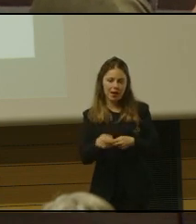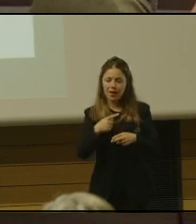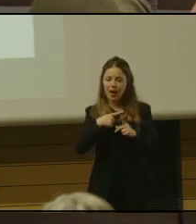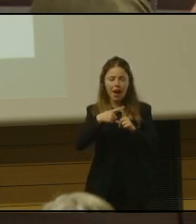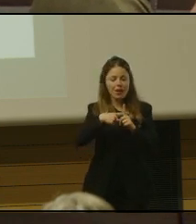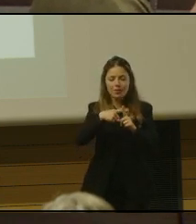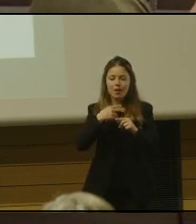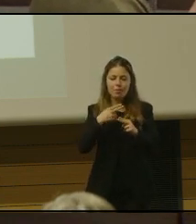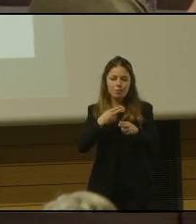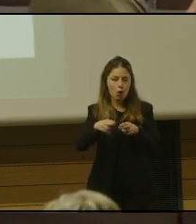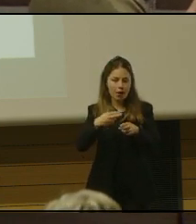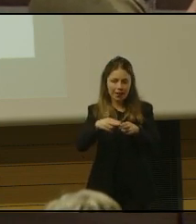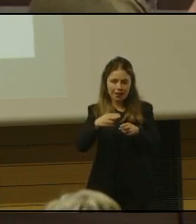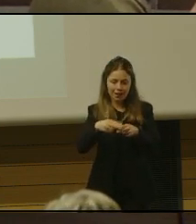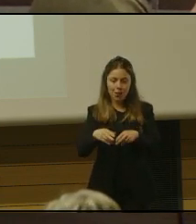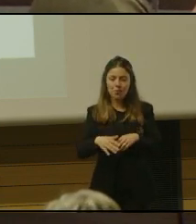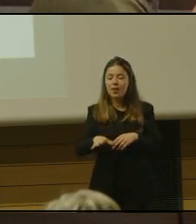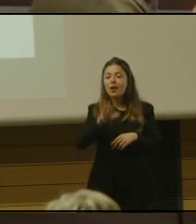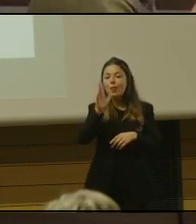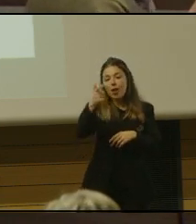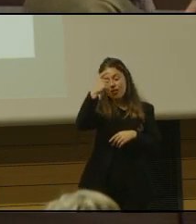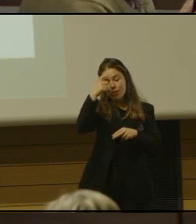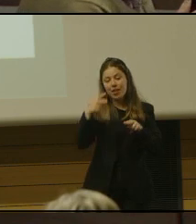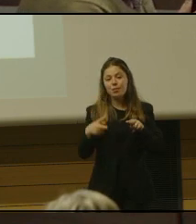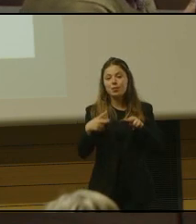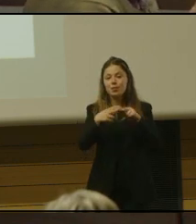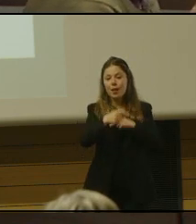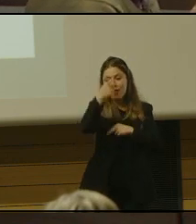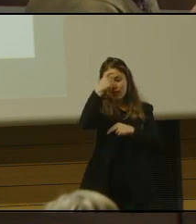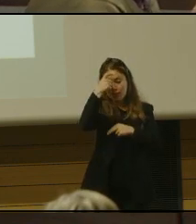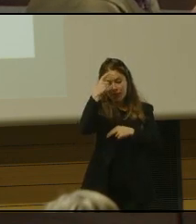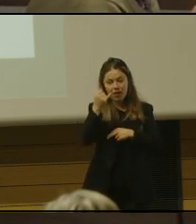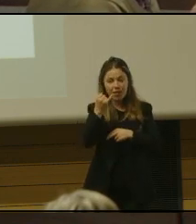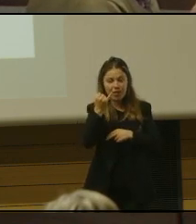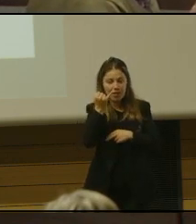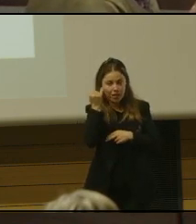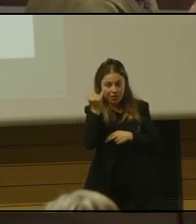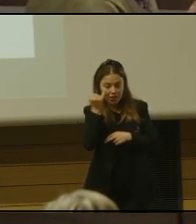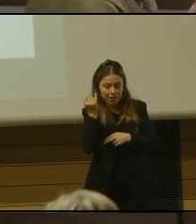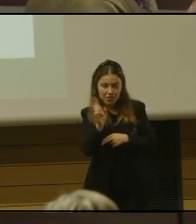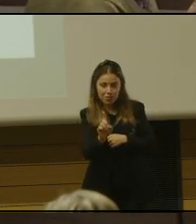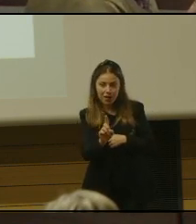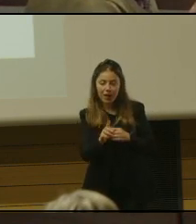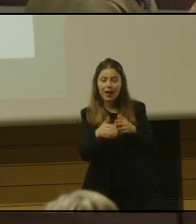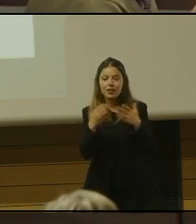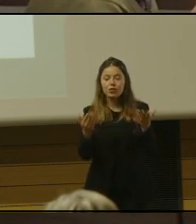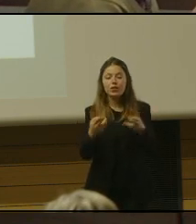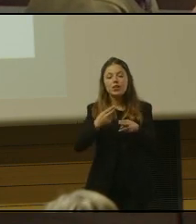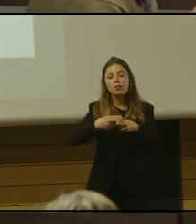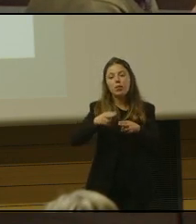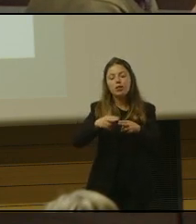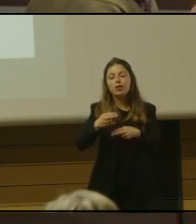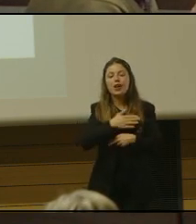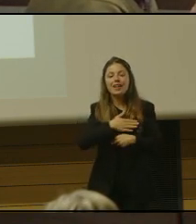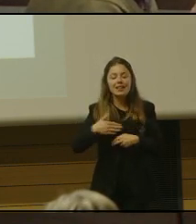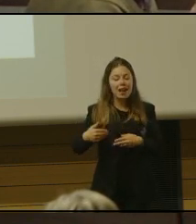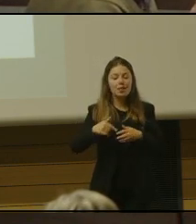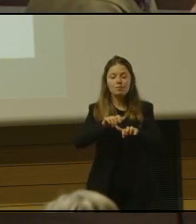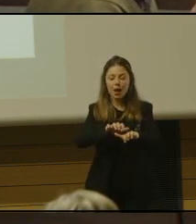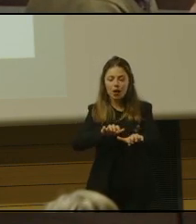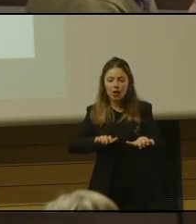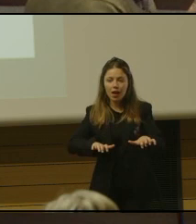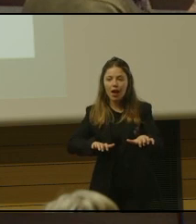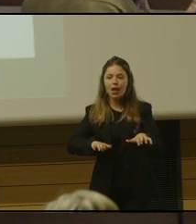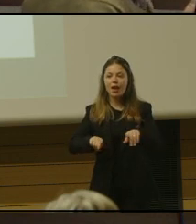político, porque cualquier enfermedad prevenida es una enfermedad que no se va a ver. Y lo que quieren los políticos, a mayoría de los casos,